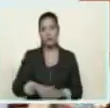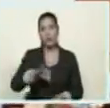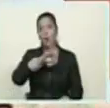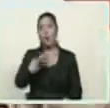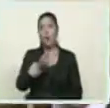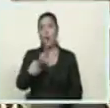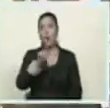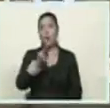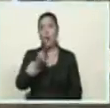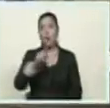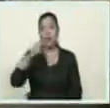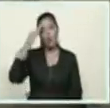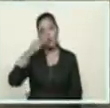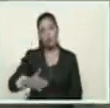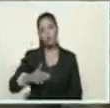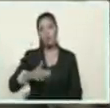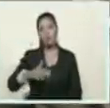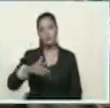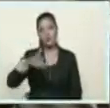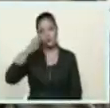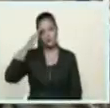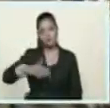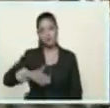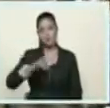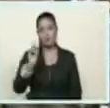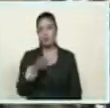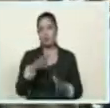pedro hernández comandante de la zodi